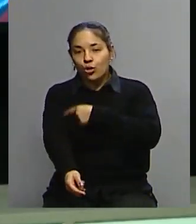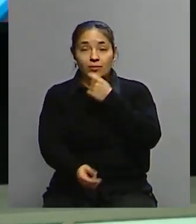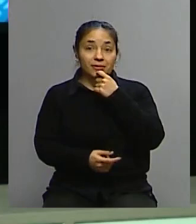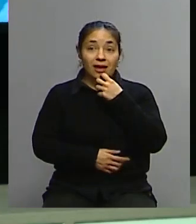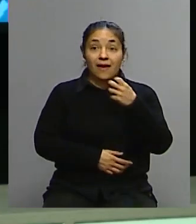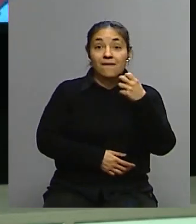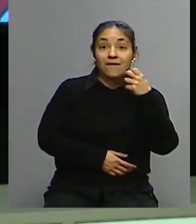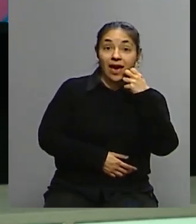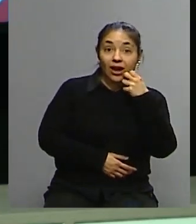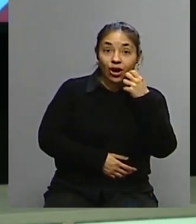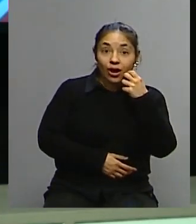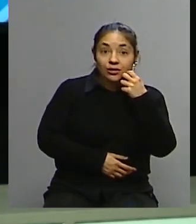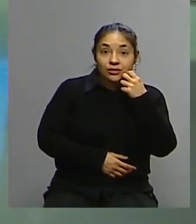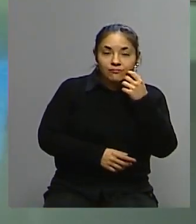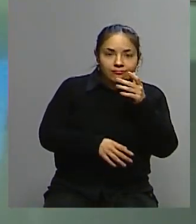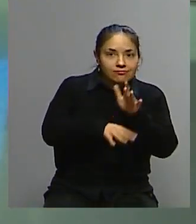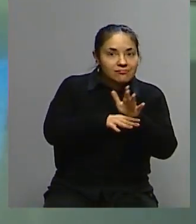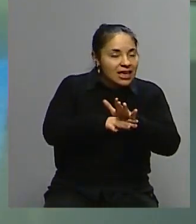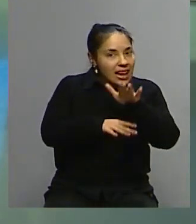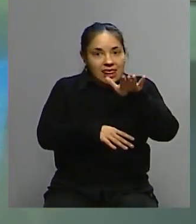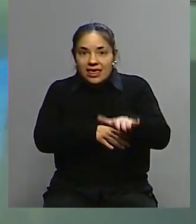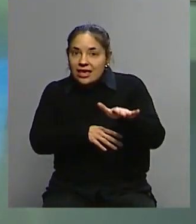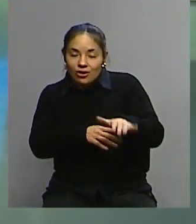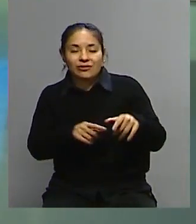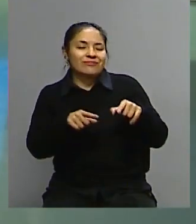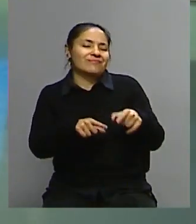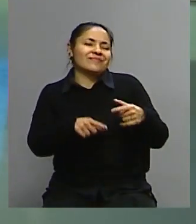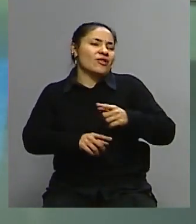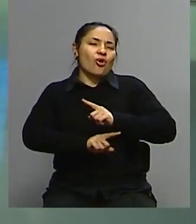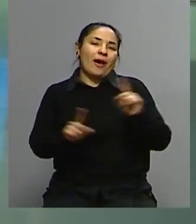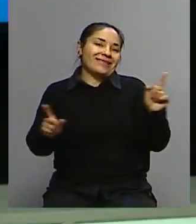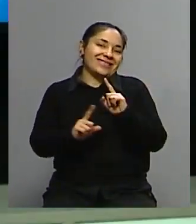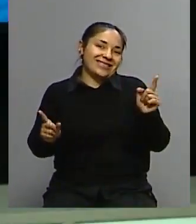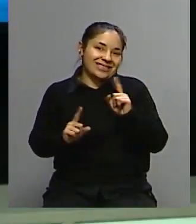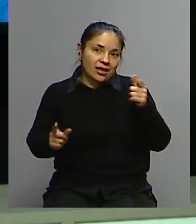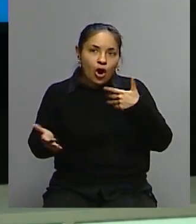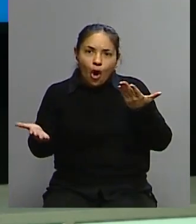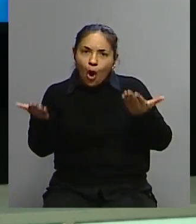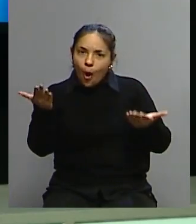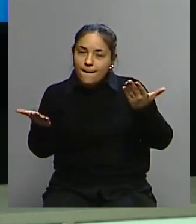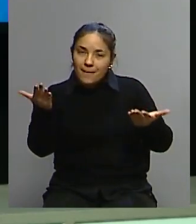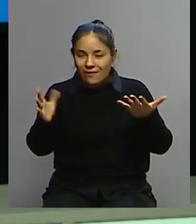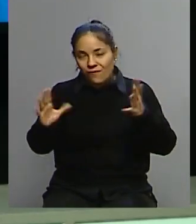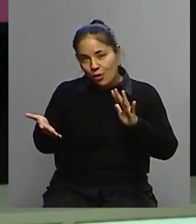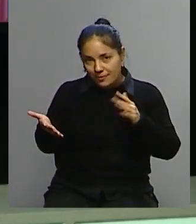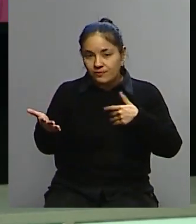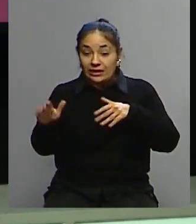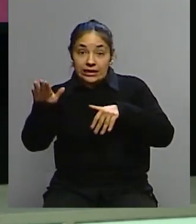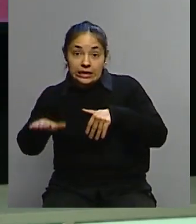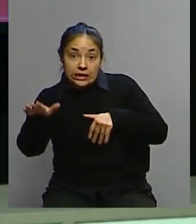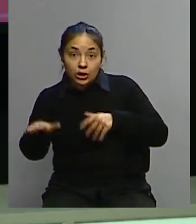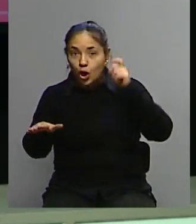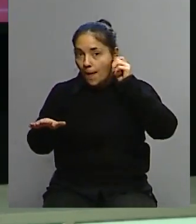volvemos a ser niños. Bueno, eso no es una realidad, digamos. Si uno se pone a comparar rápidamente a un niño y a